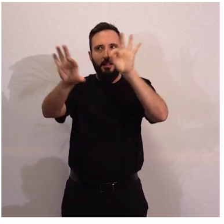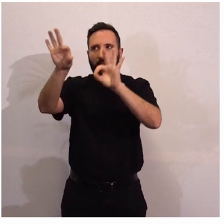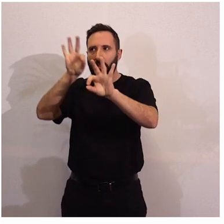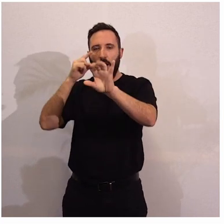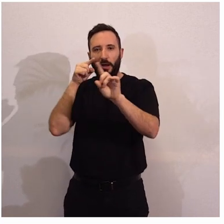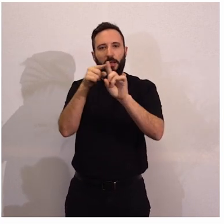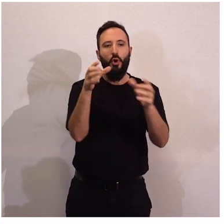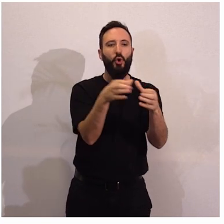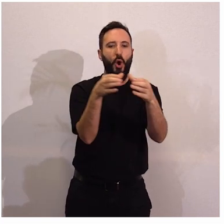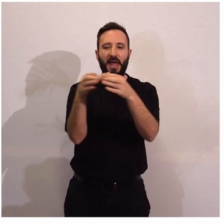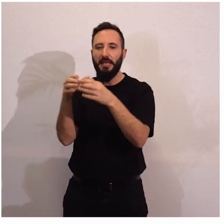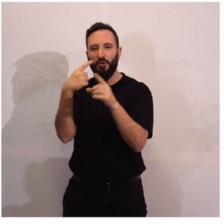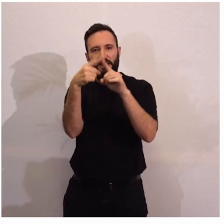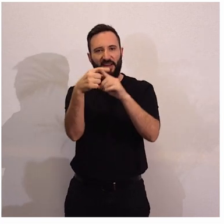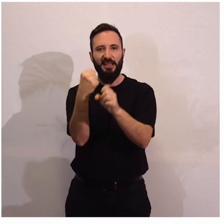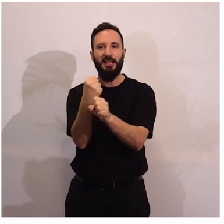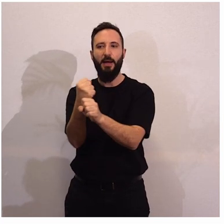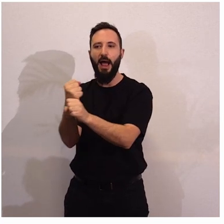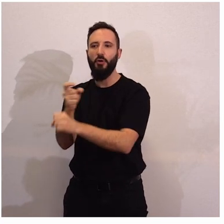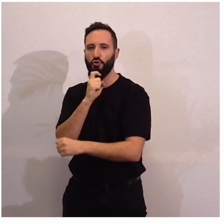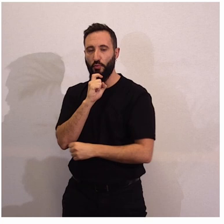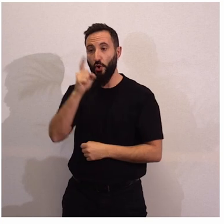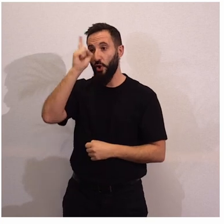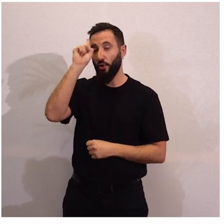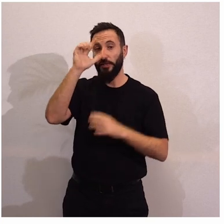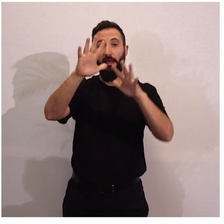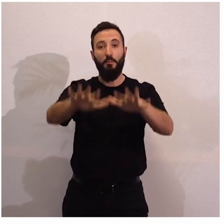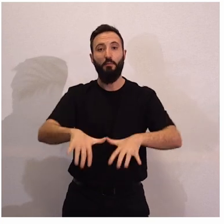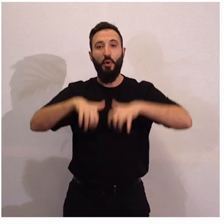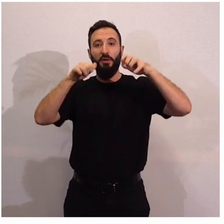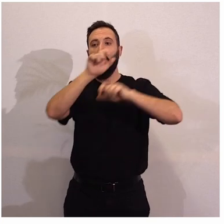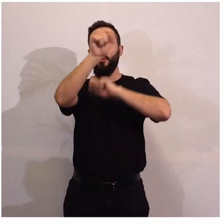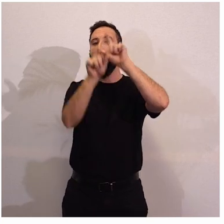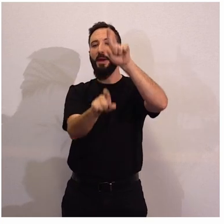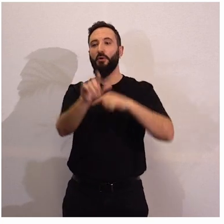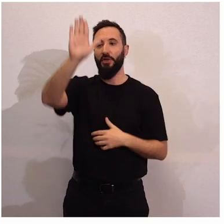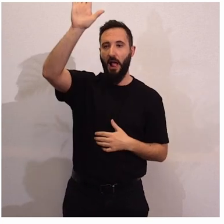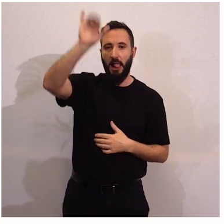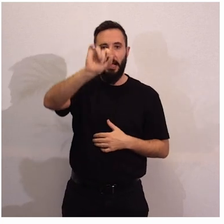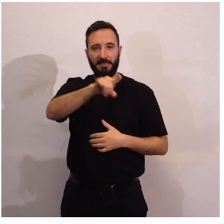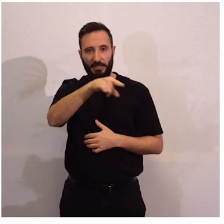diferentes colectivos. No sé si alguien tiene una pregunta. Es el momento.